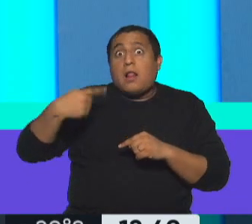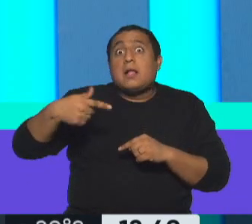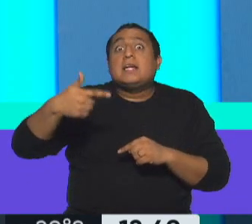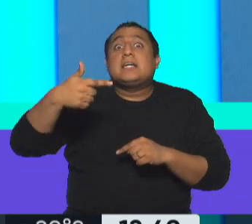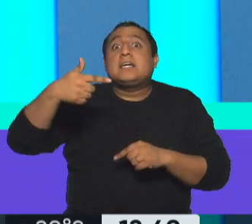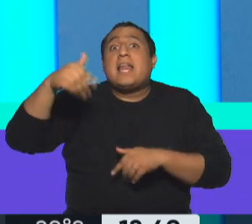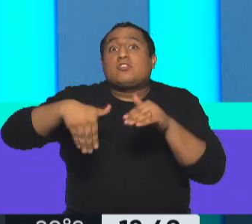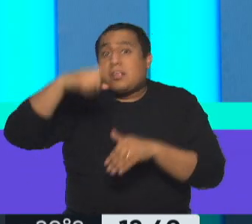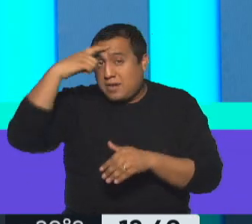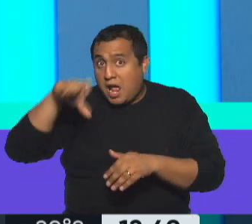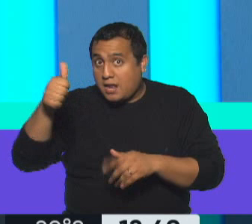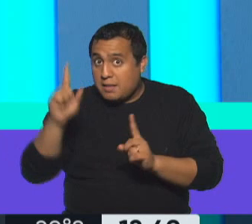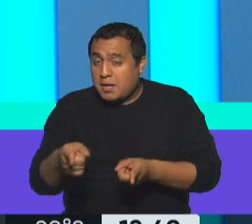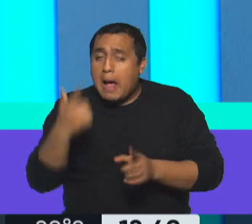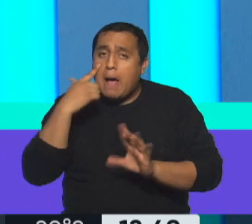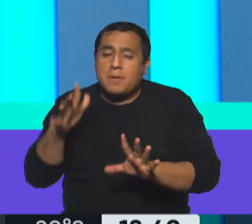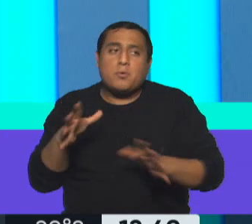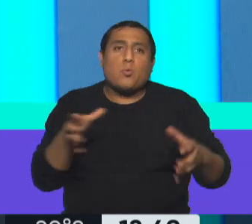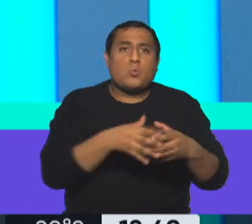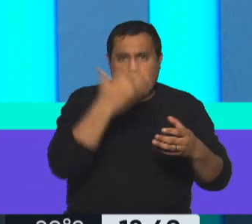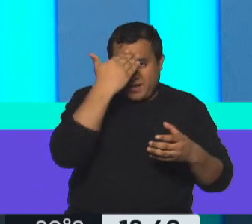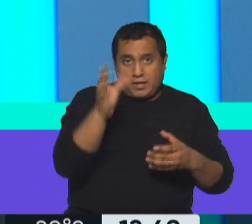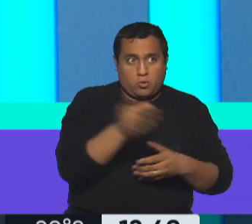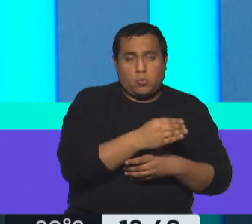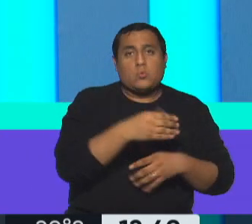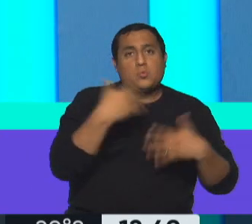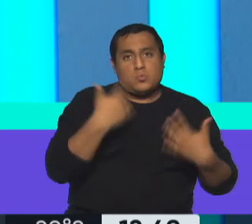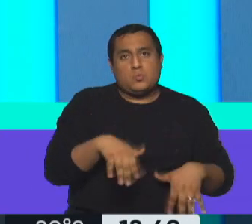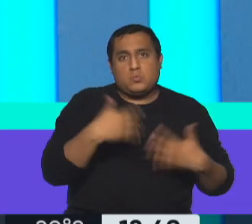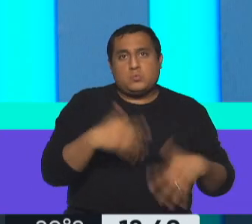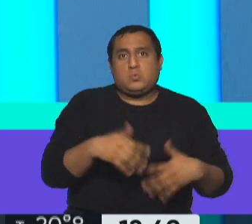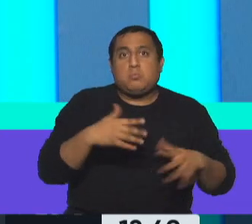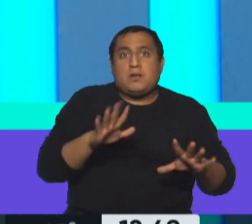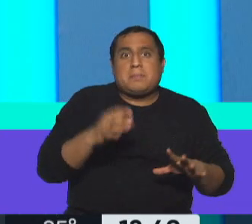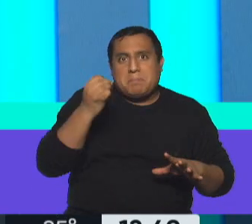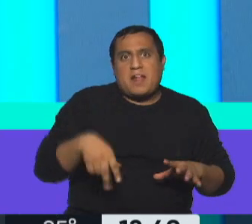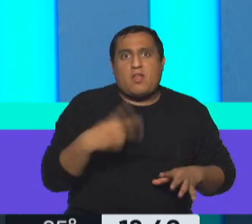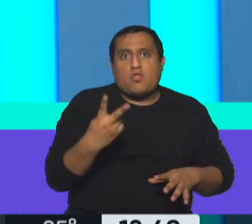pasa pero el frente de todos pone en juego dos bancas de senadores nacionales